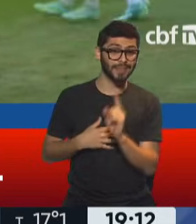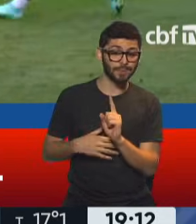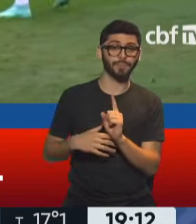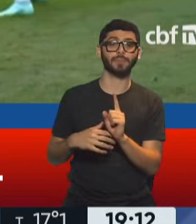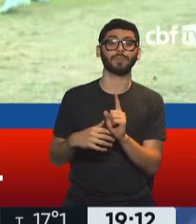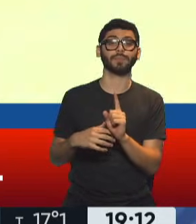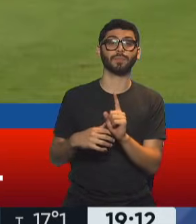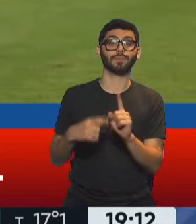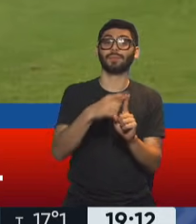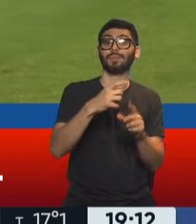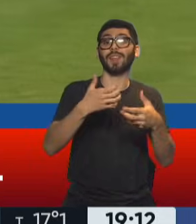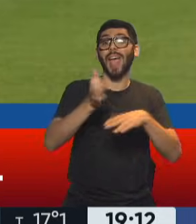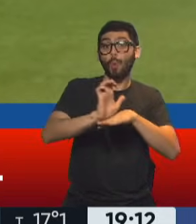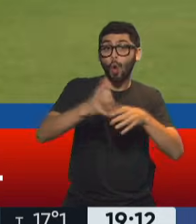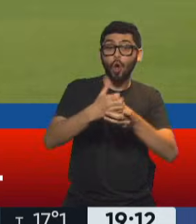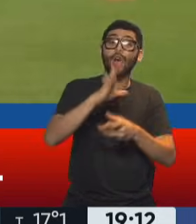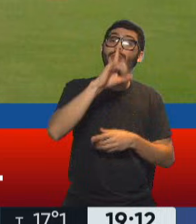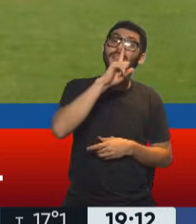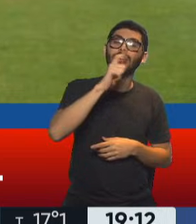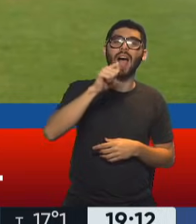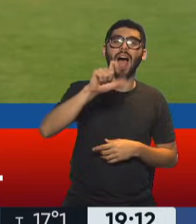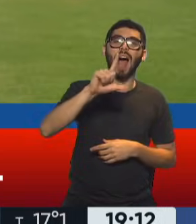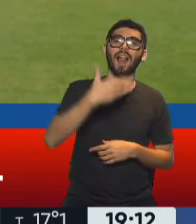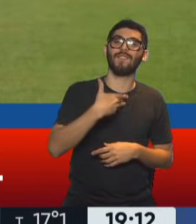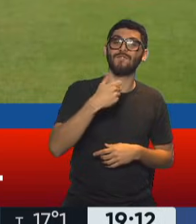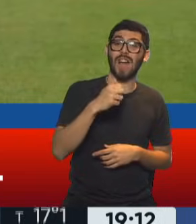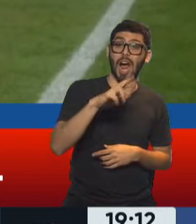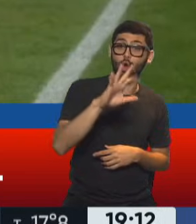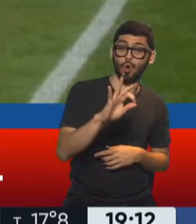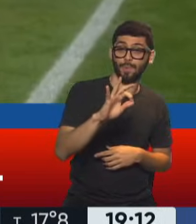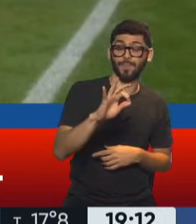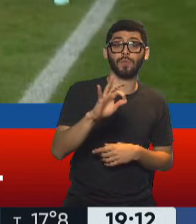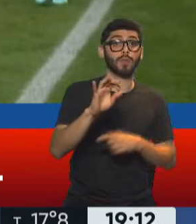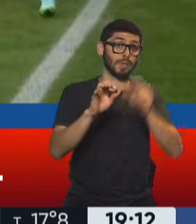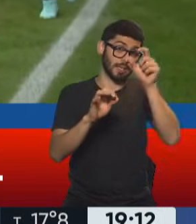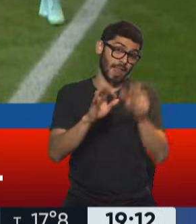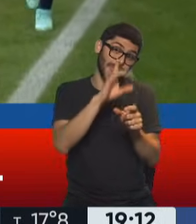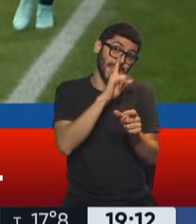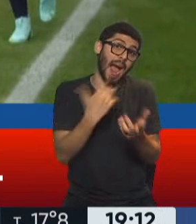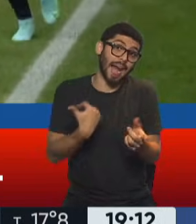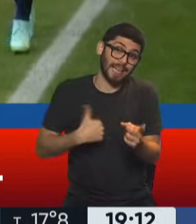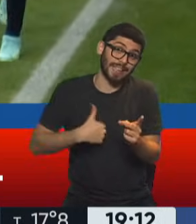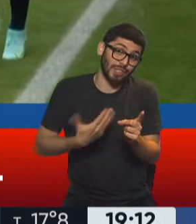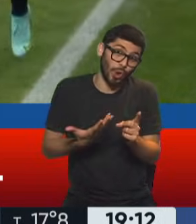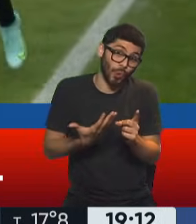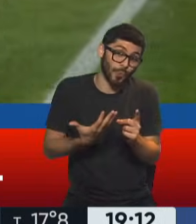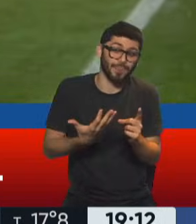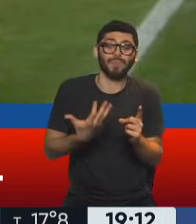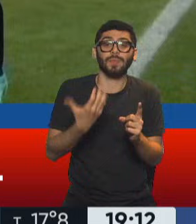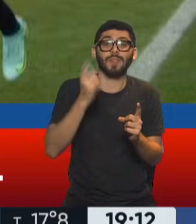caso, Alfaro. El técnico Gustavo Alfaro. Gustavo Alfaro, el argentino que conoce muy bien, y un